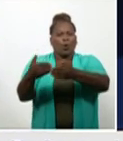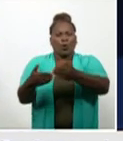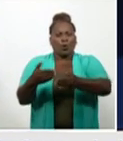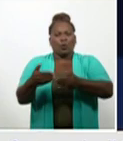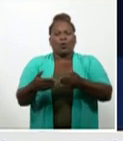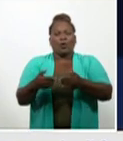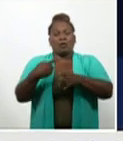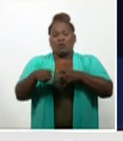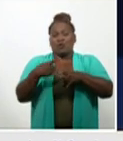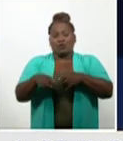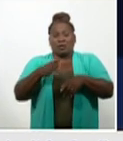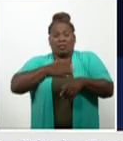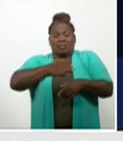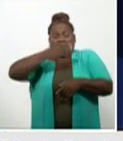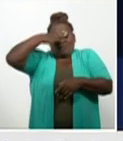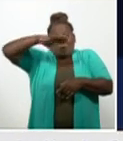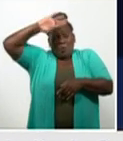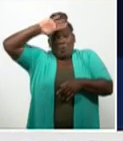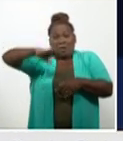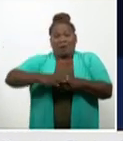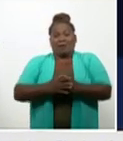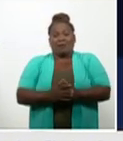nuestro país, pues